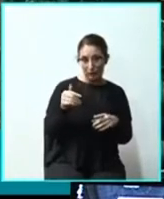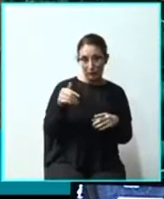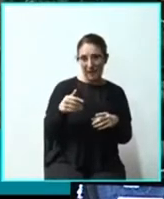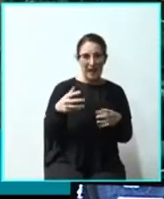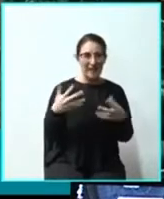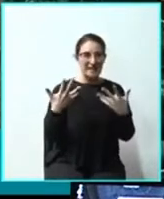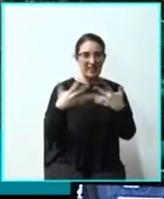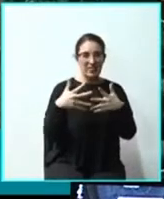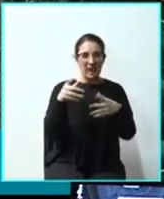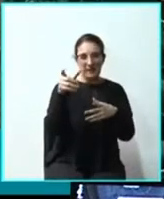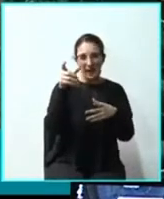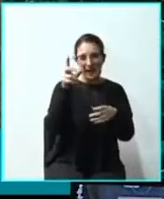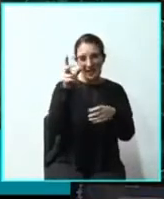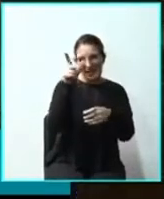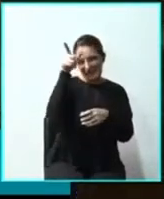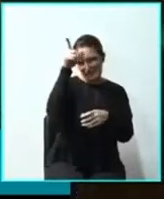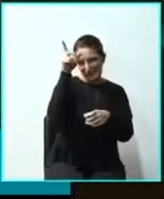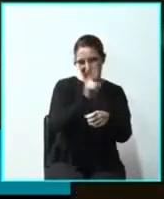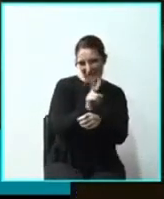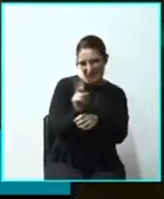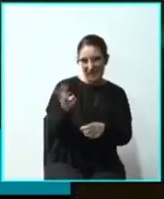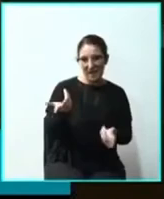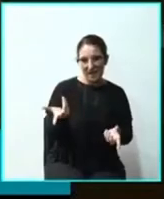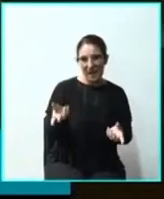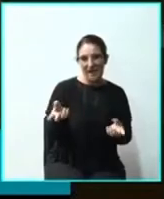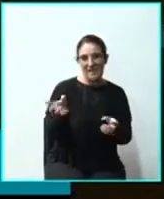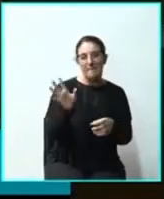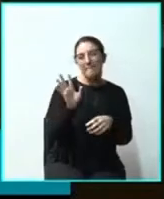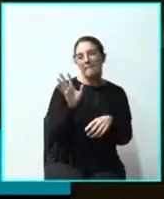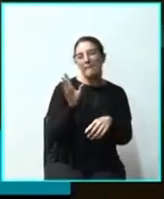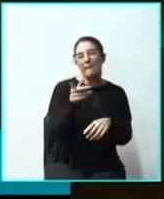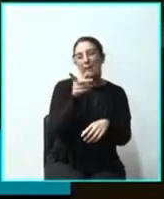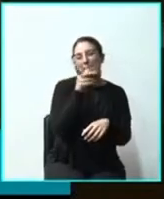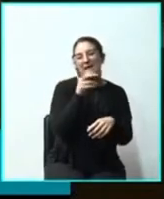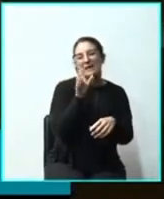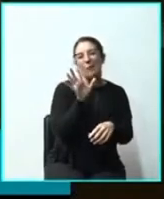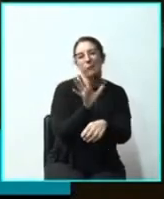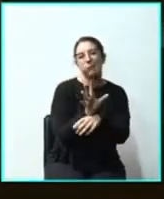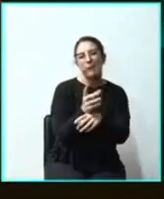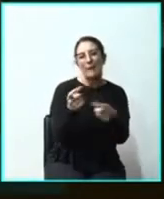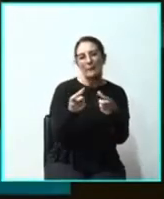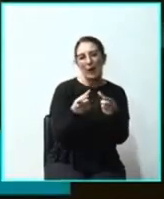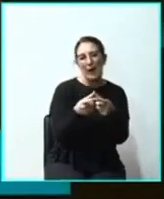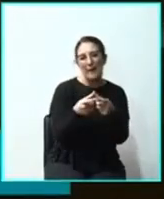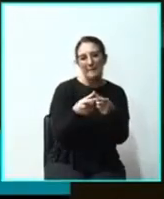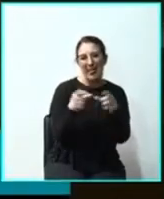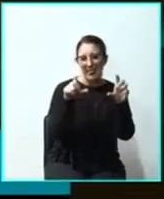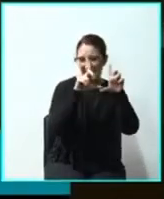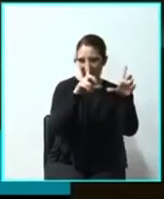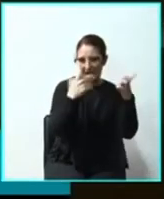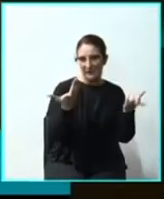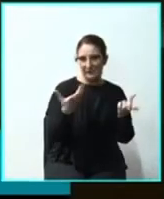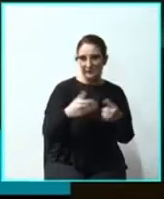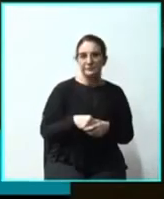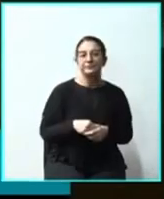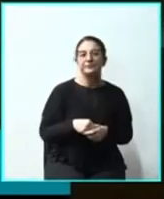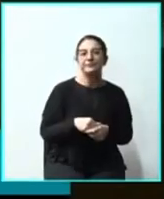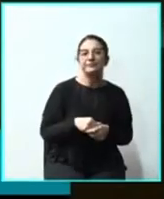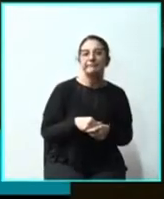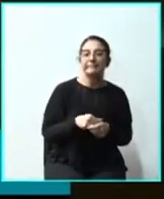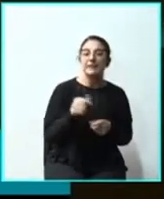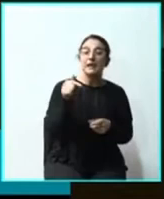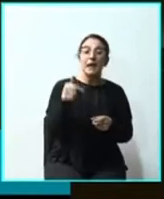estilo Gran Hermano Social que trae hoy el kirchnerismo en conjunto con el PRO y que viene